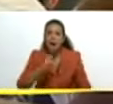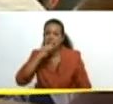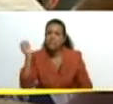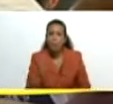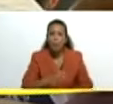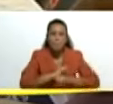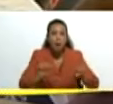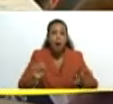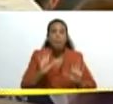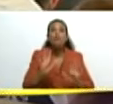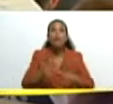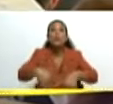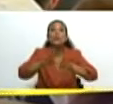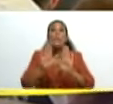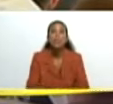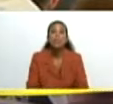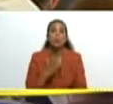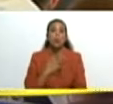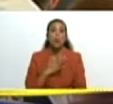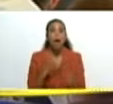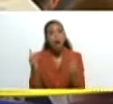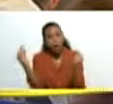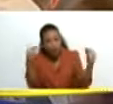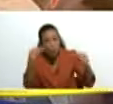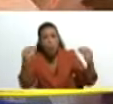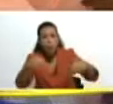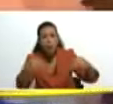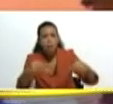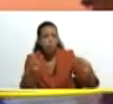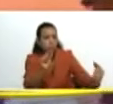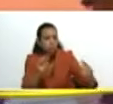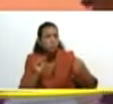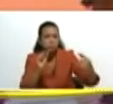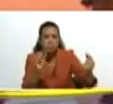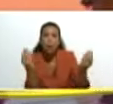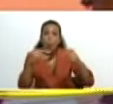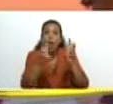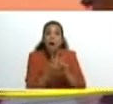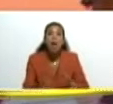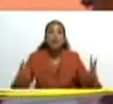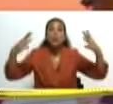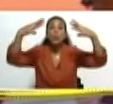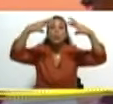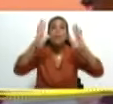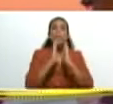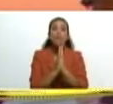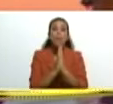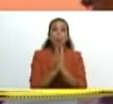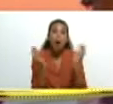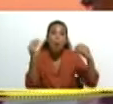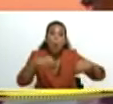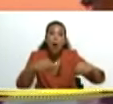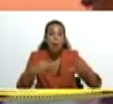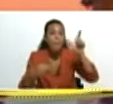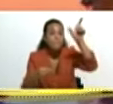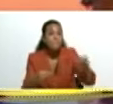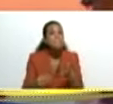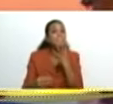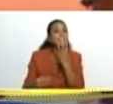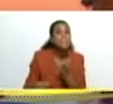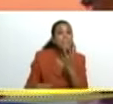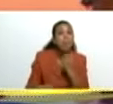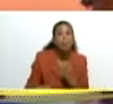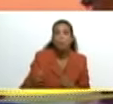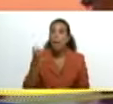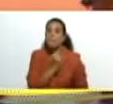y que se establezca una negociación en base a los acuerdos de Naciones Unidas, que se respeten